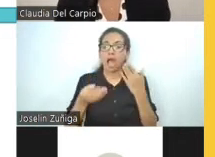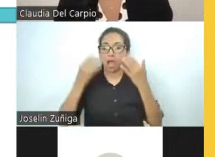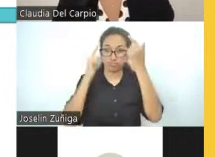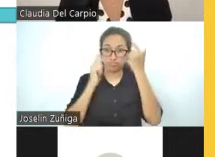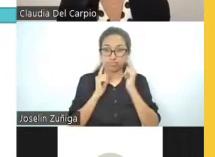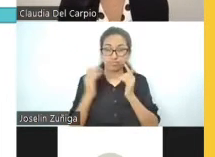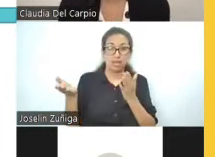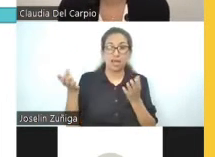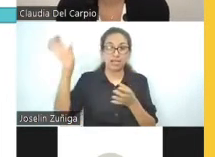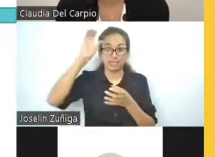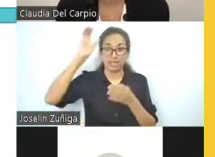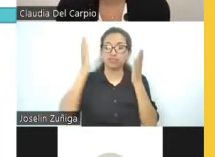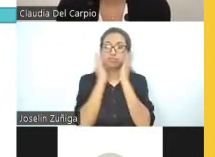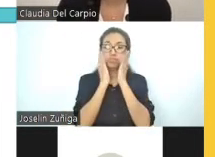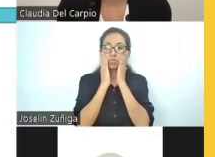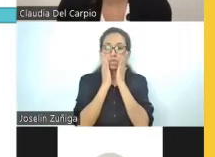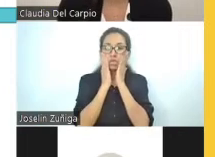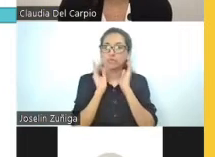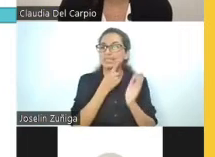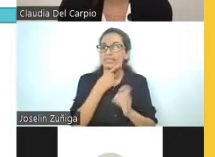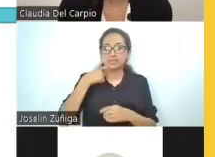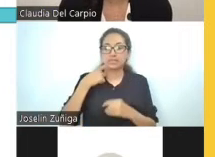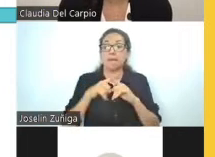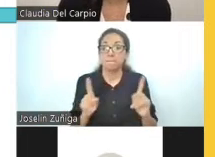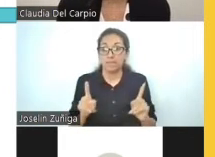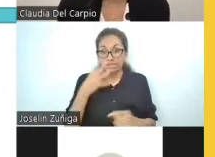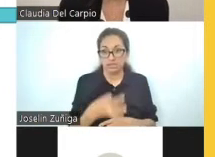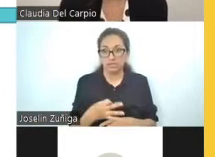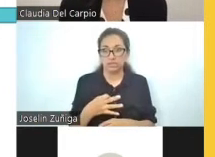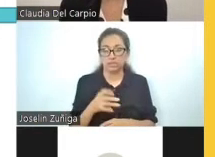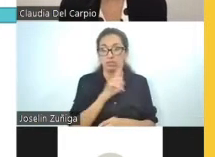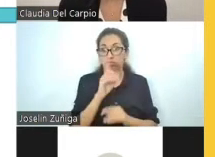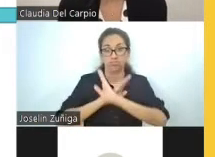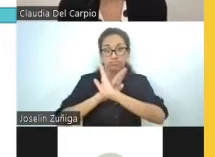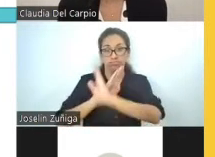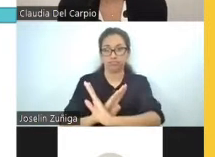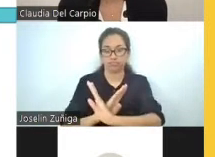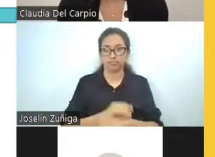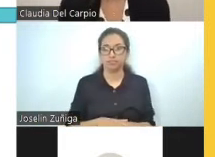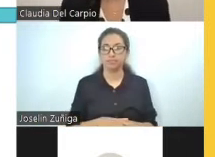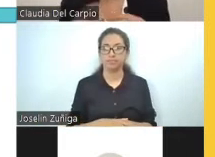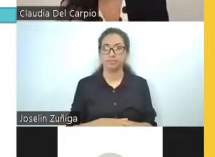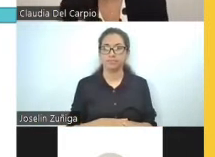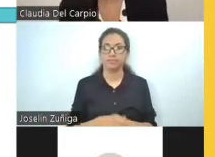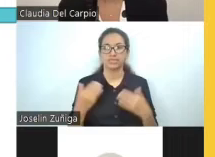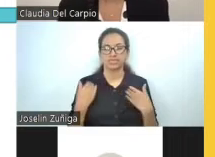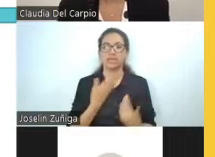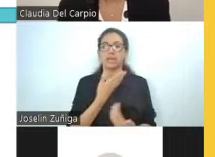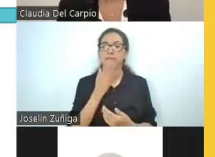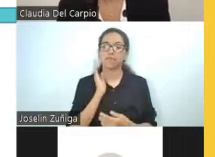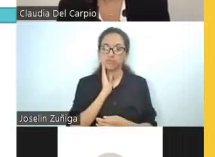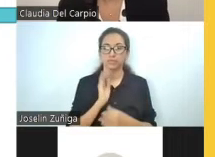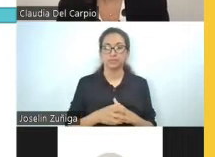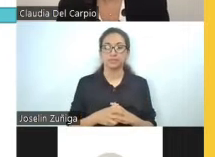de sequedad, pero que finalmente no evita la transpiración. Entonces, tiene perfumes,